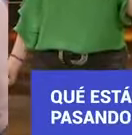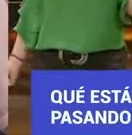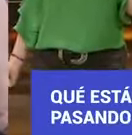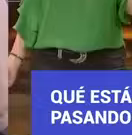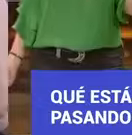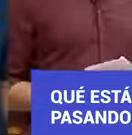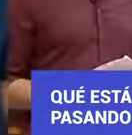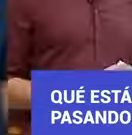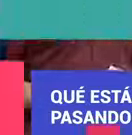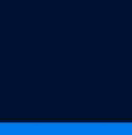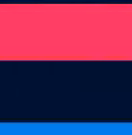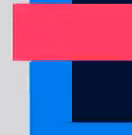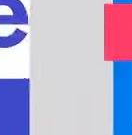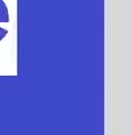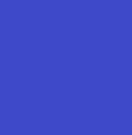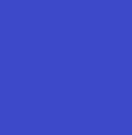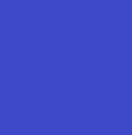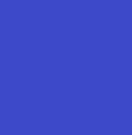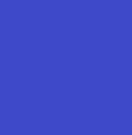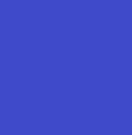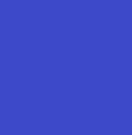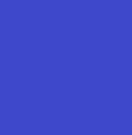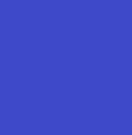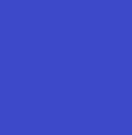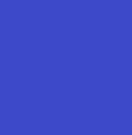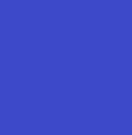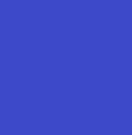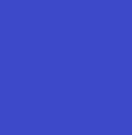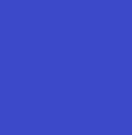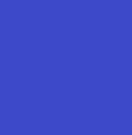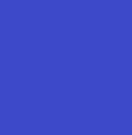pasando? TV Perú. Primero mi salud.